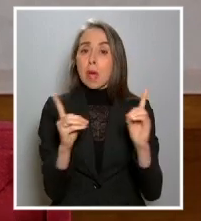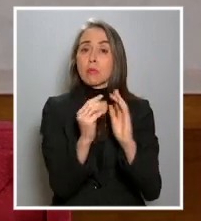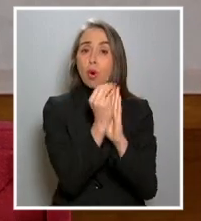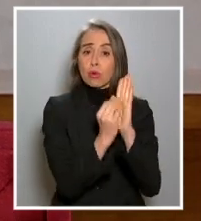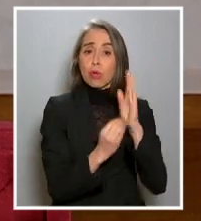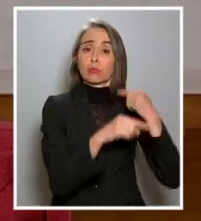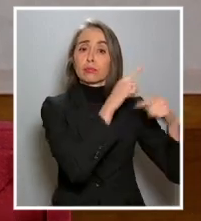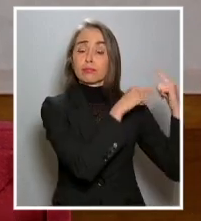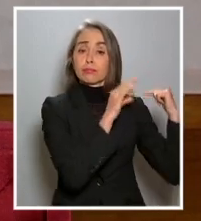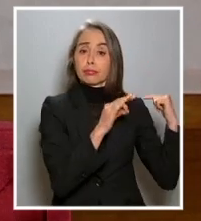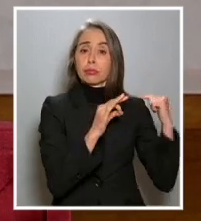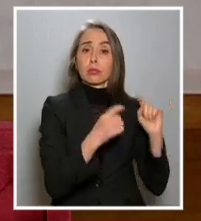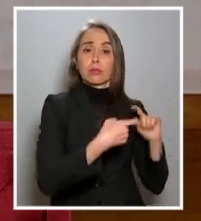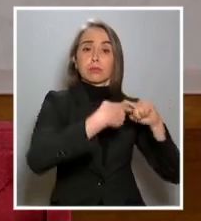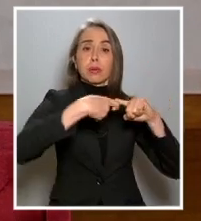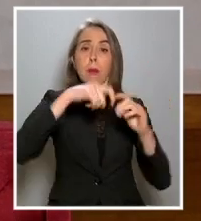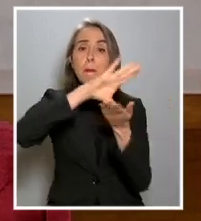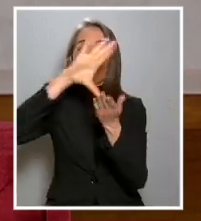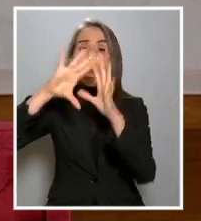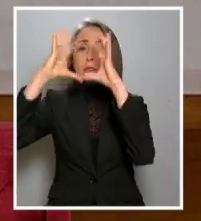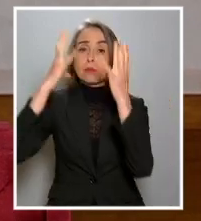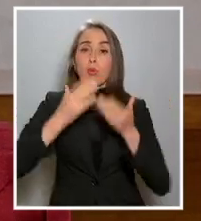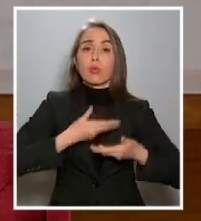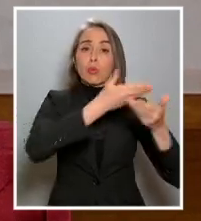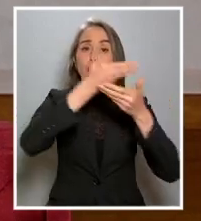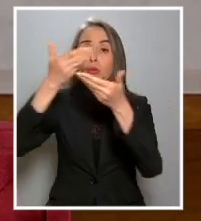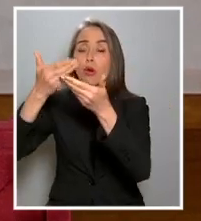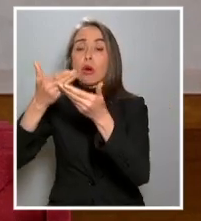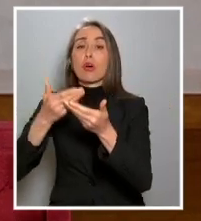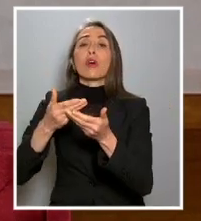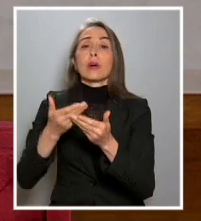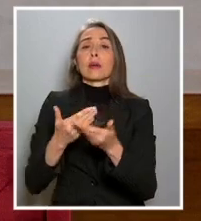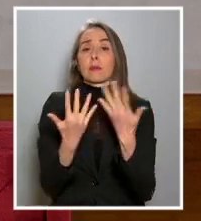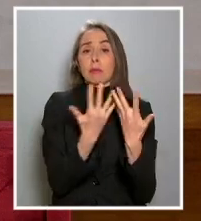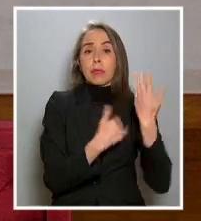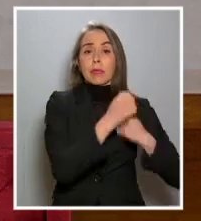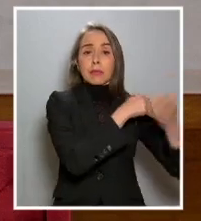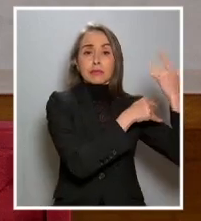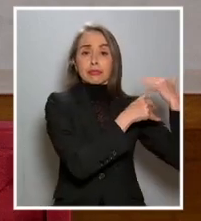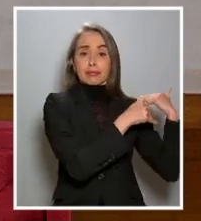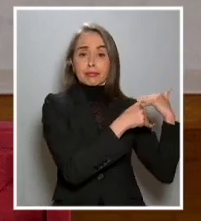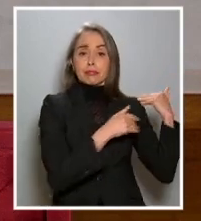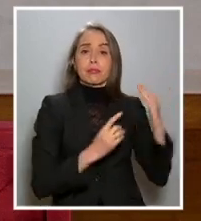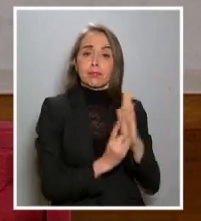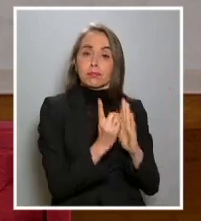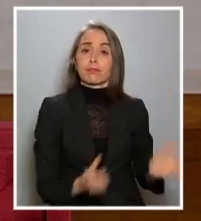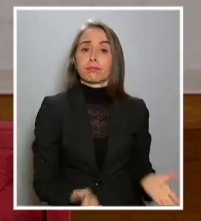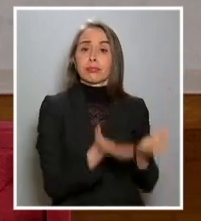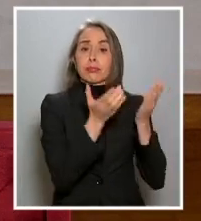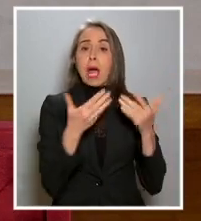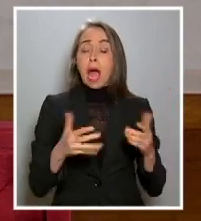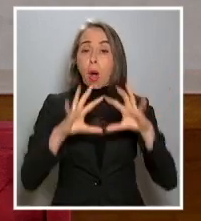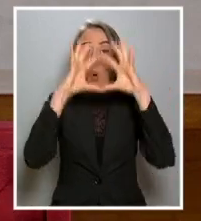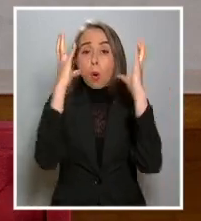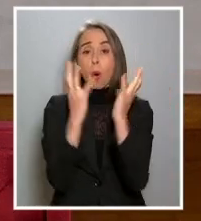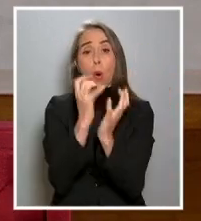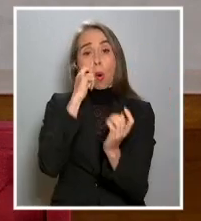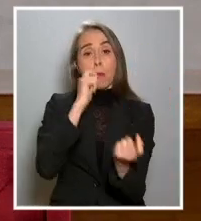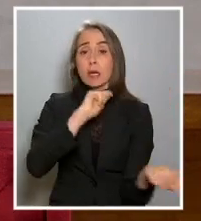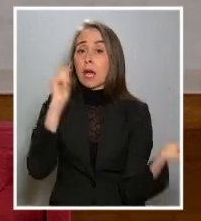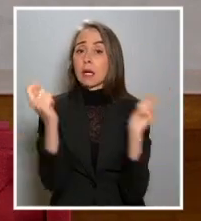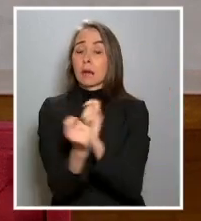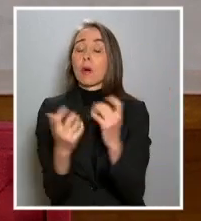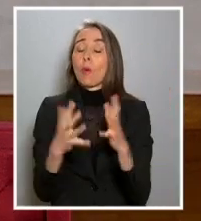y para el cual la apertura al mundo ha sido en las últimas décadas su motor de progreso, el curso actual de la humanidad plantea desafíos